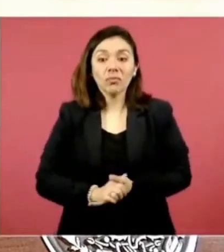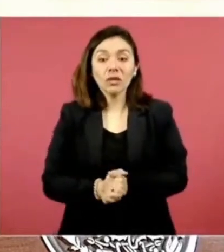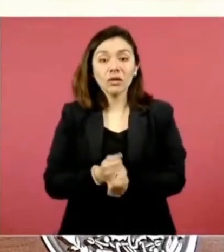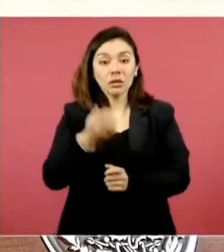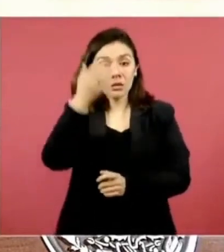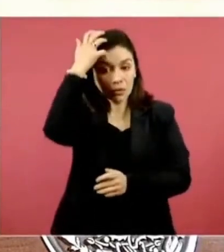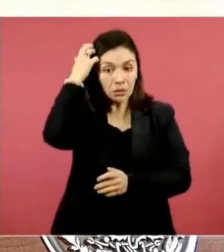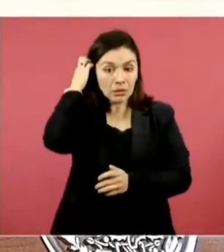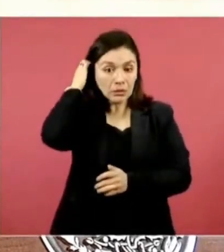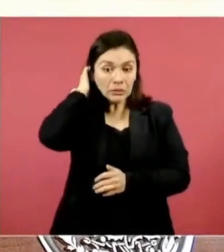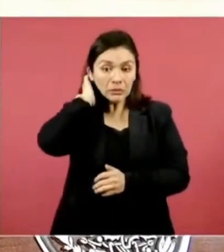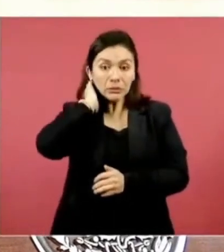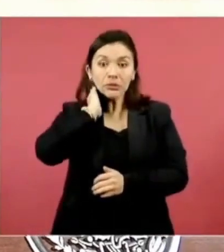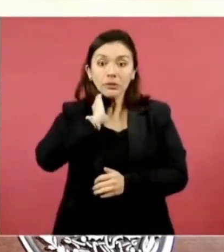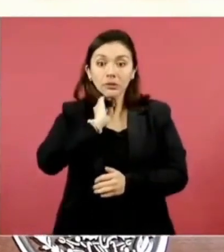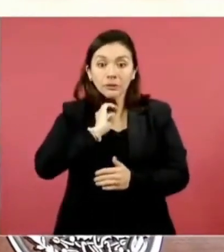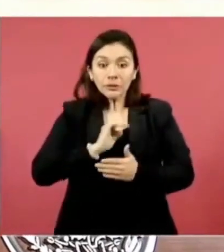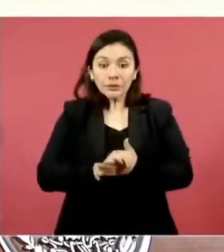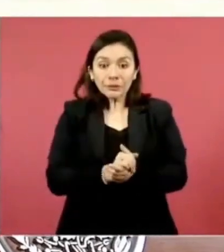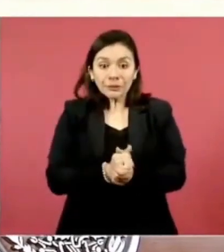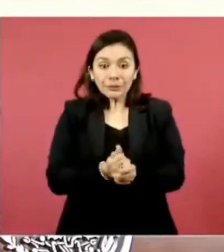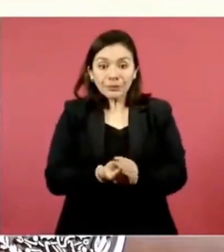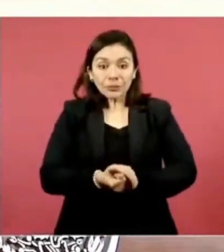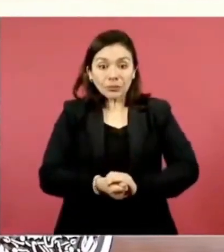En empleo,